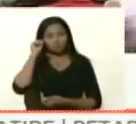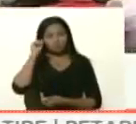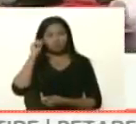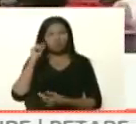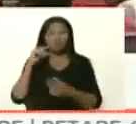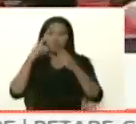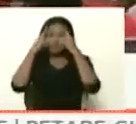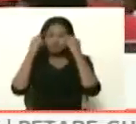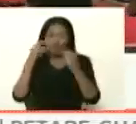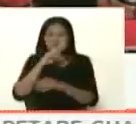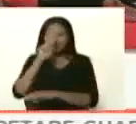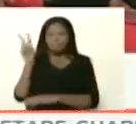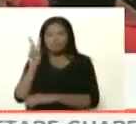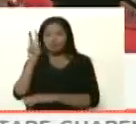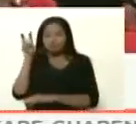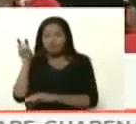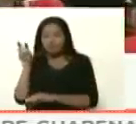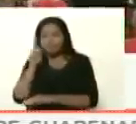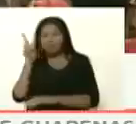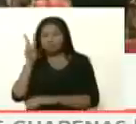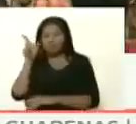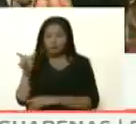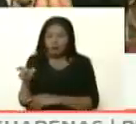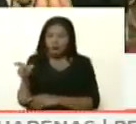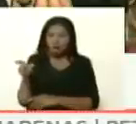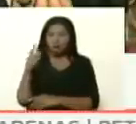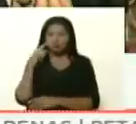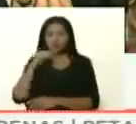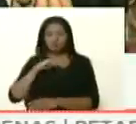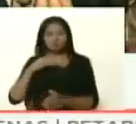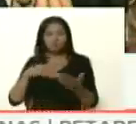venezolanos para nosotros ir